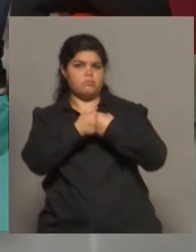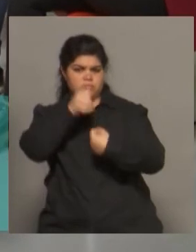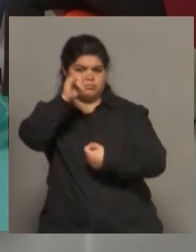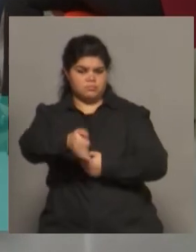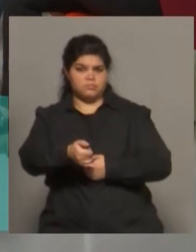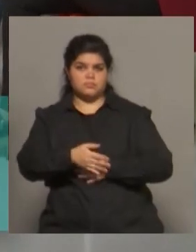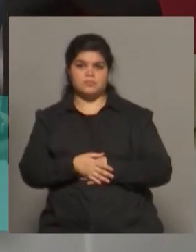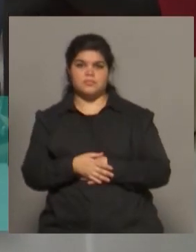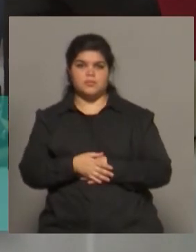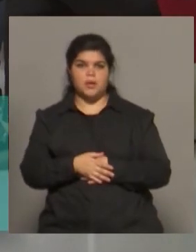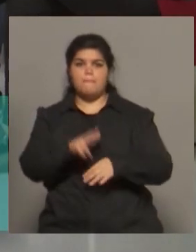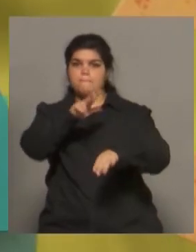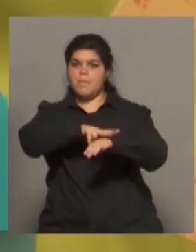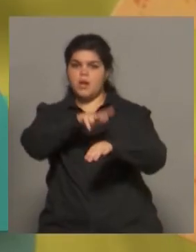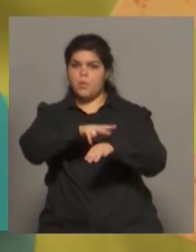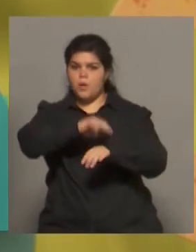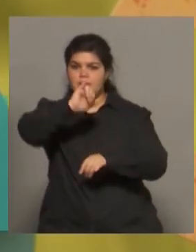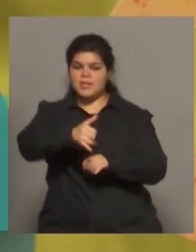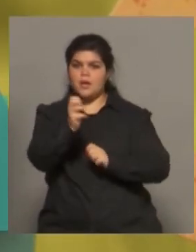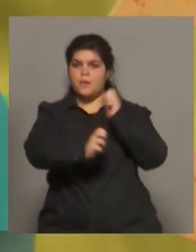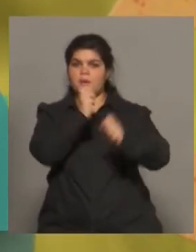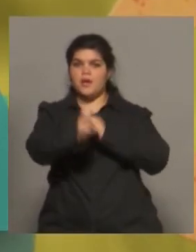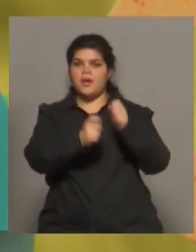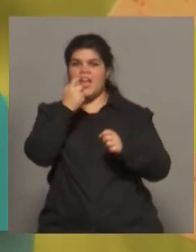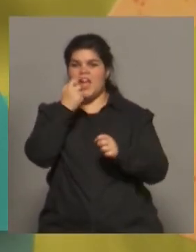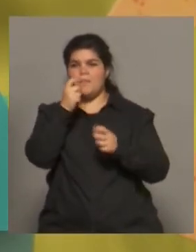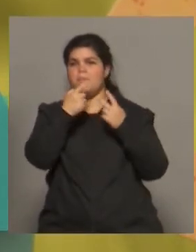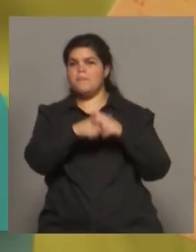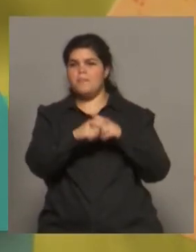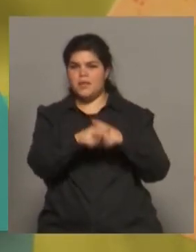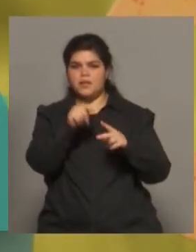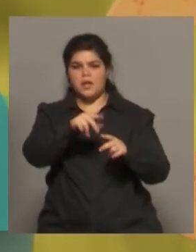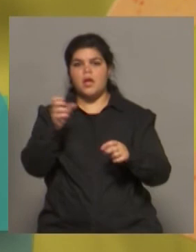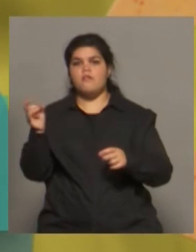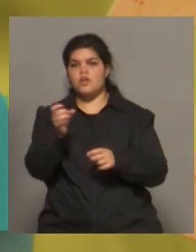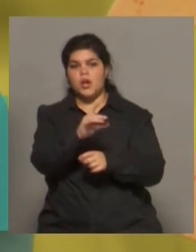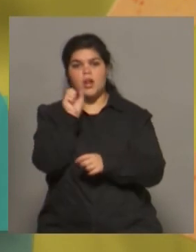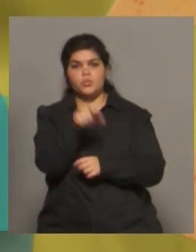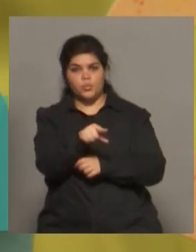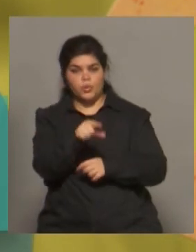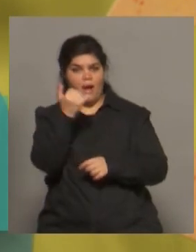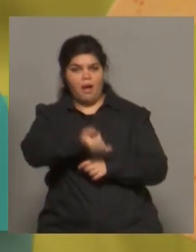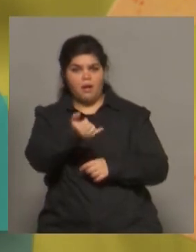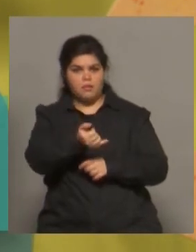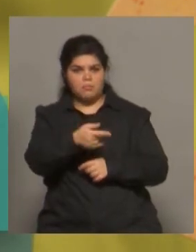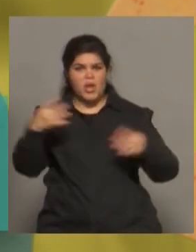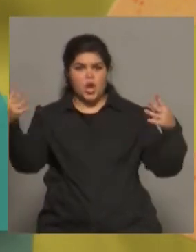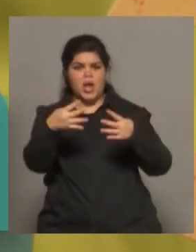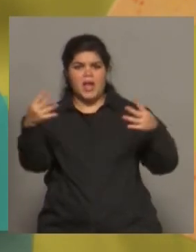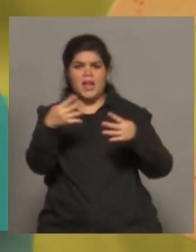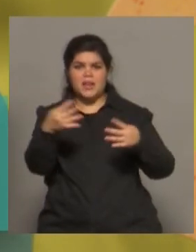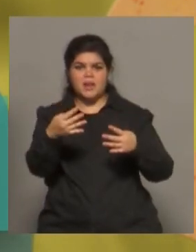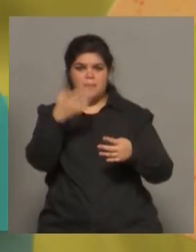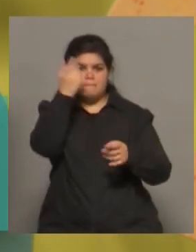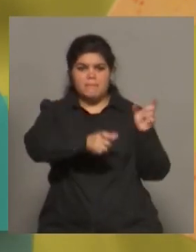es que bueno, Paraguay tenía una industria metalmecánica naciente, tenía ferrocarril propio, y la guerra devastó toda la población